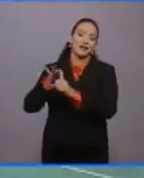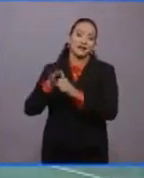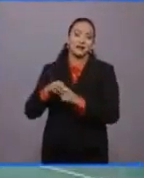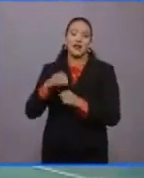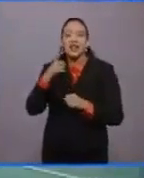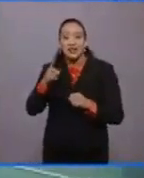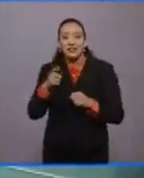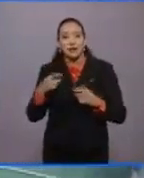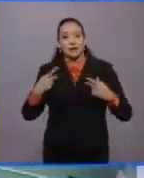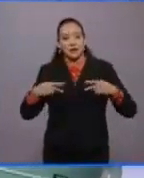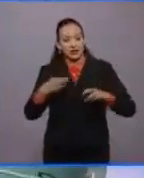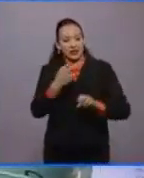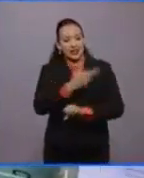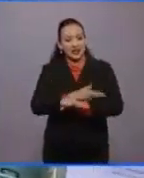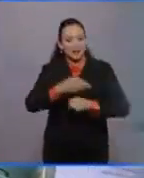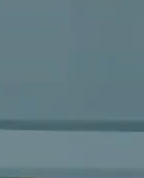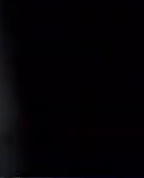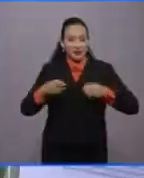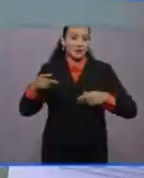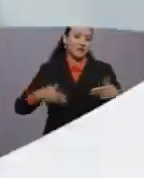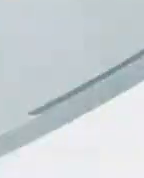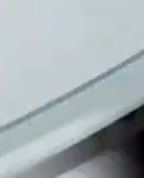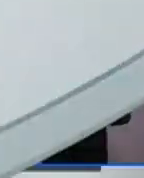proceso y legalidad.